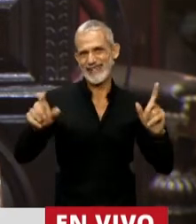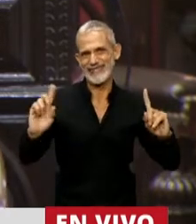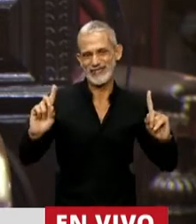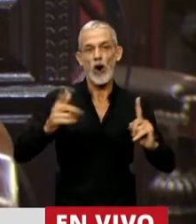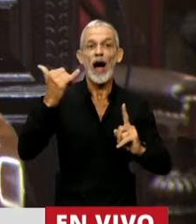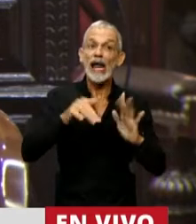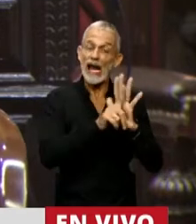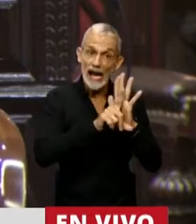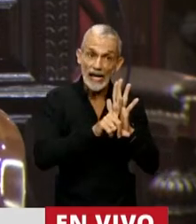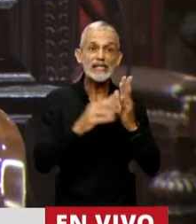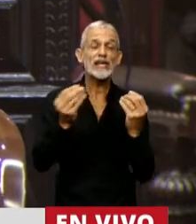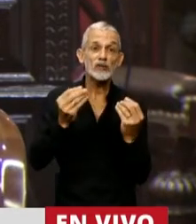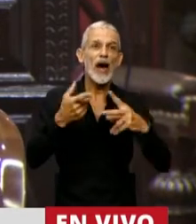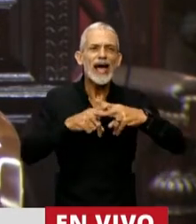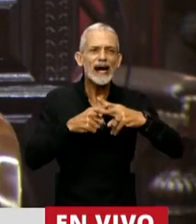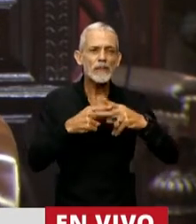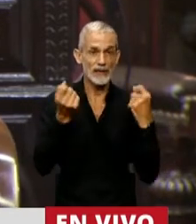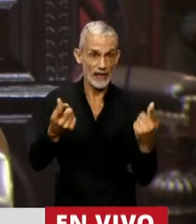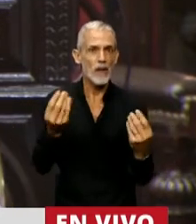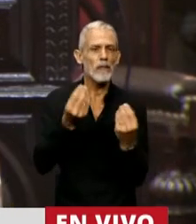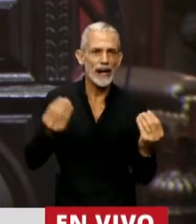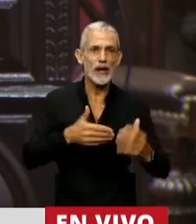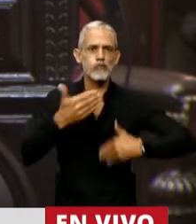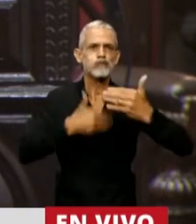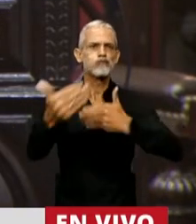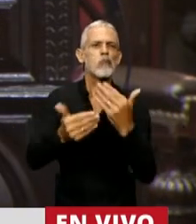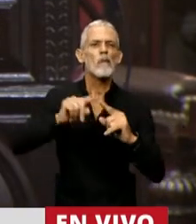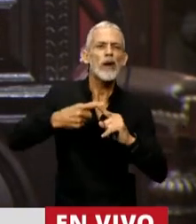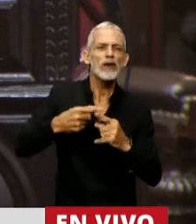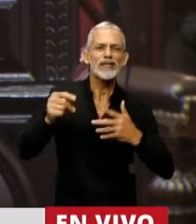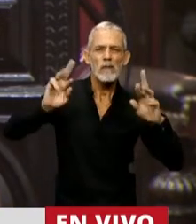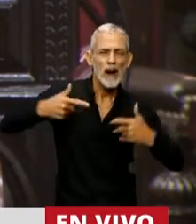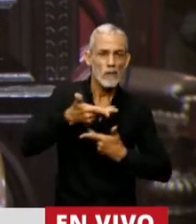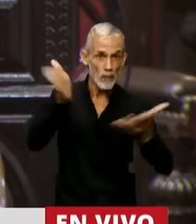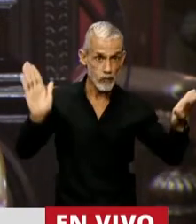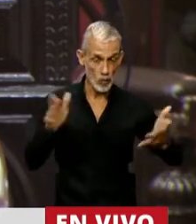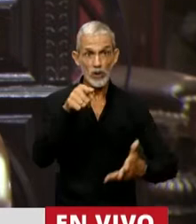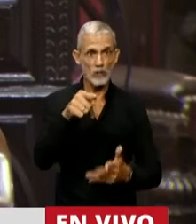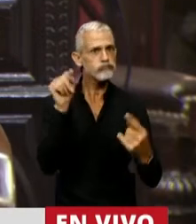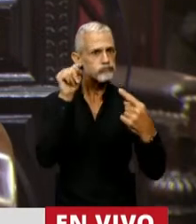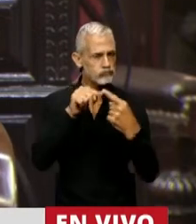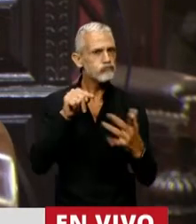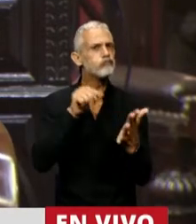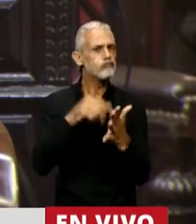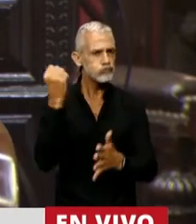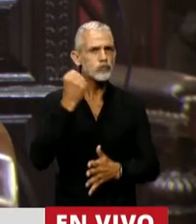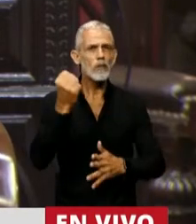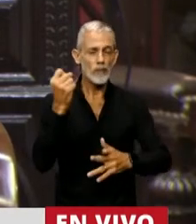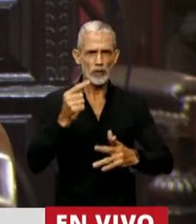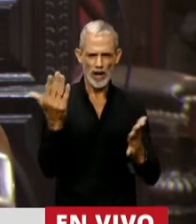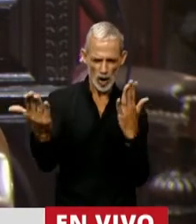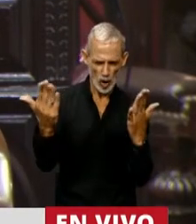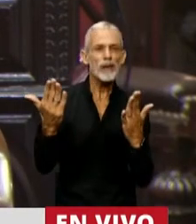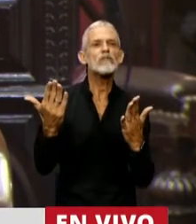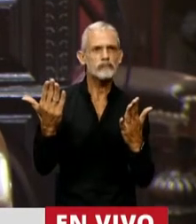todo caso, las leyes son herramientas para el desarrollo de una política pública. Y este es el punto, y esta es la comparación que en todo